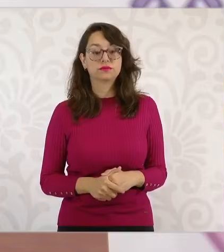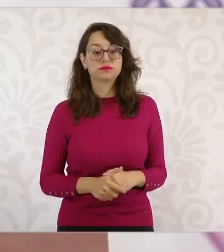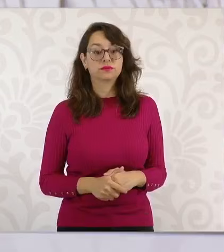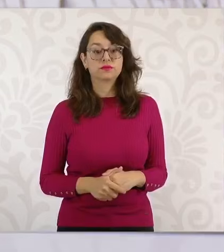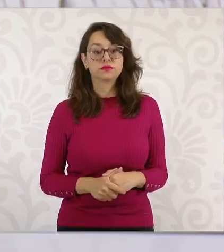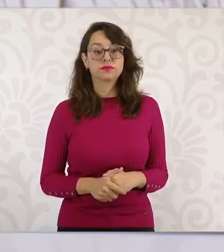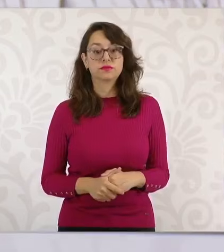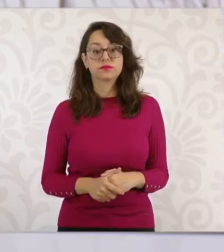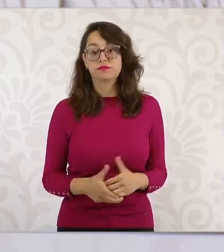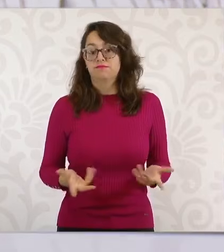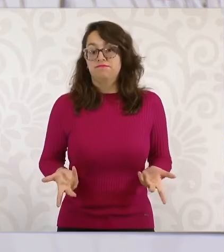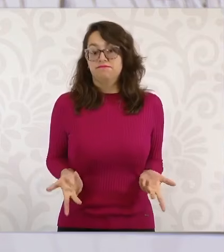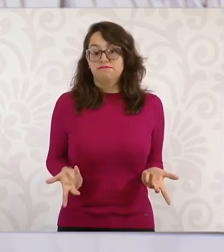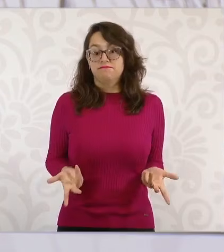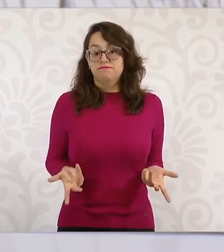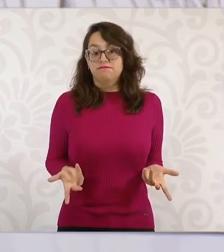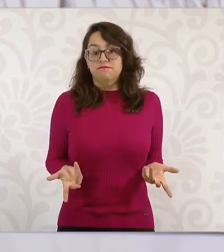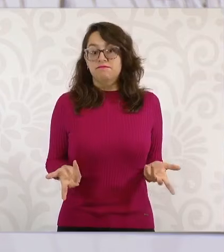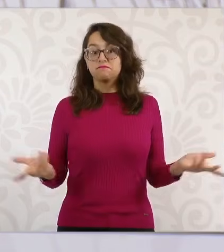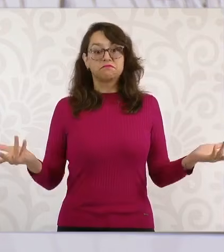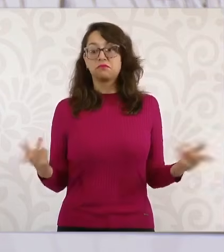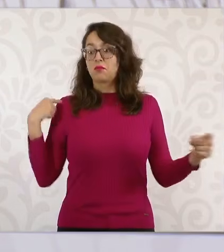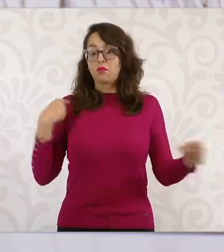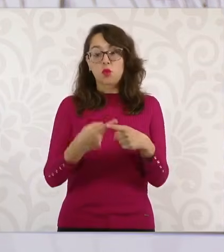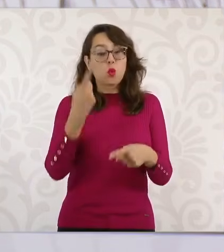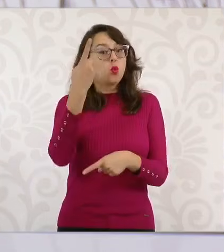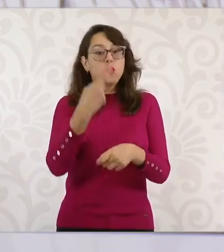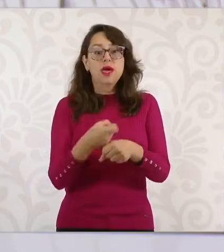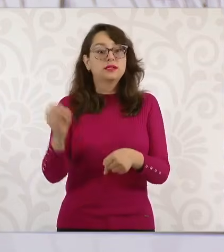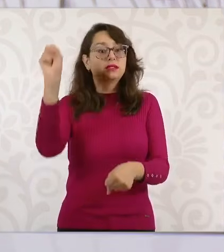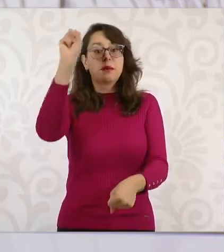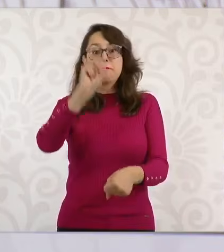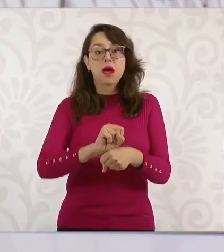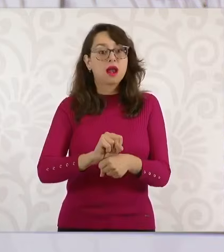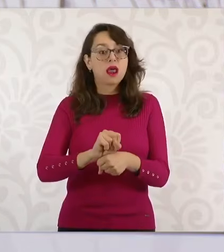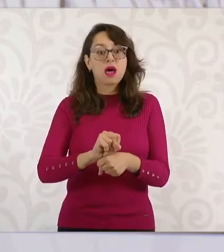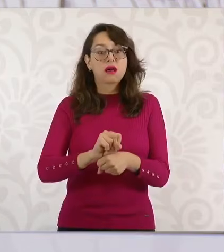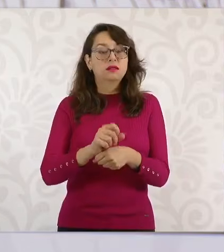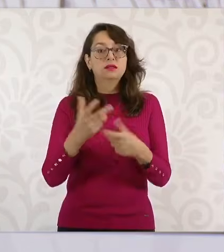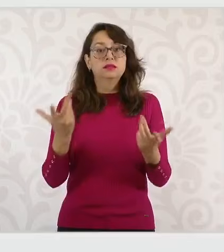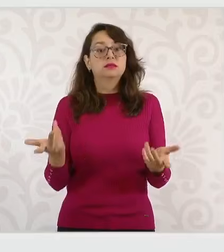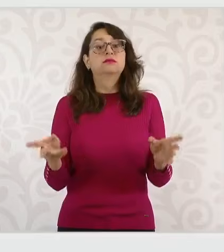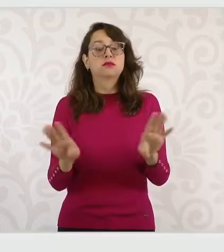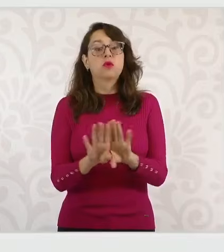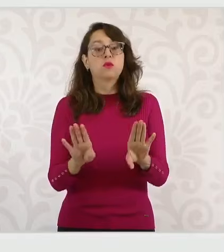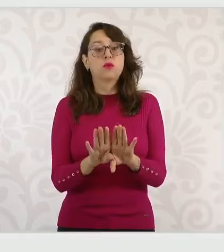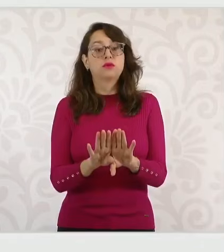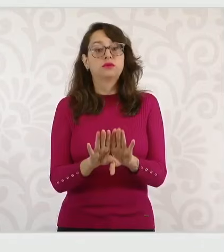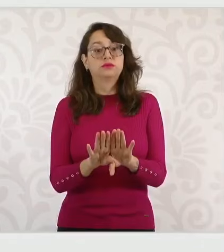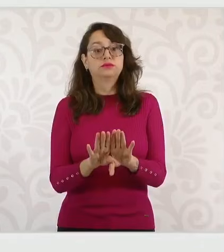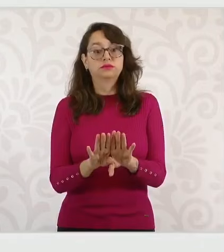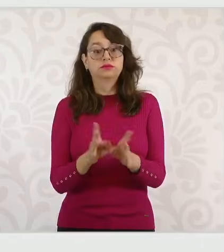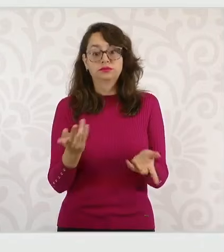en realidad pues vean lo que pasó en la semana en el país. Estuvieron saliendo imágenes de el mismo